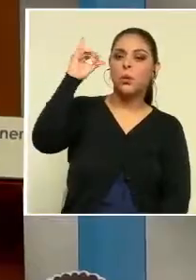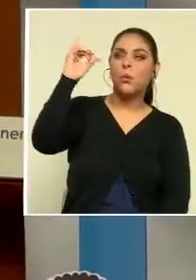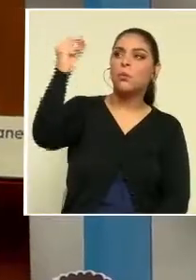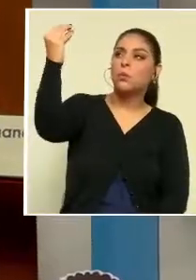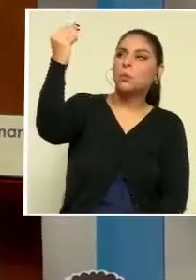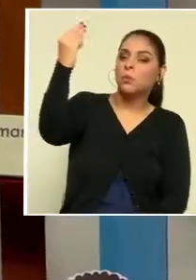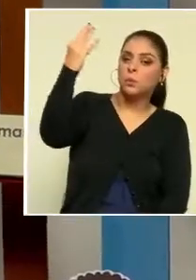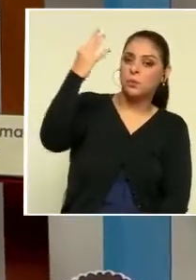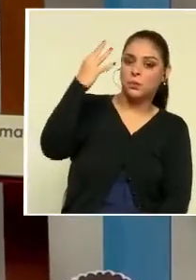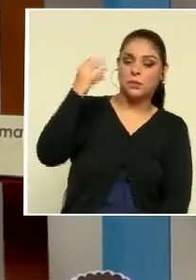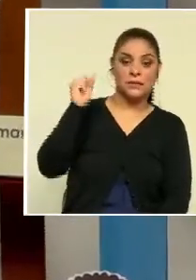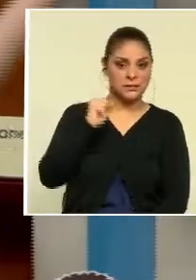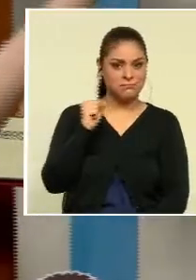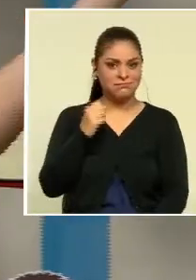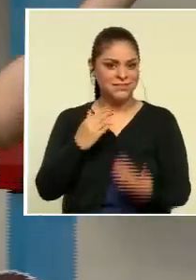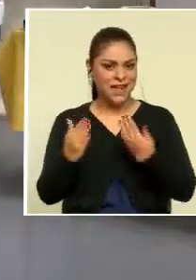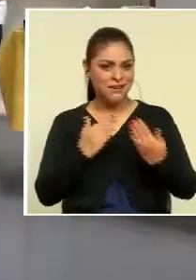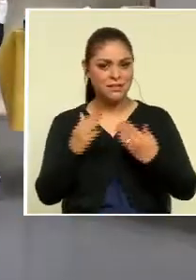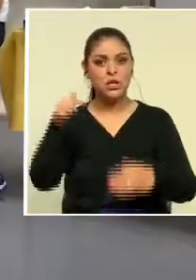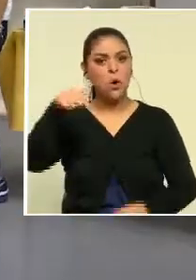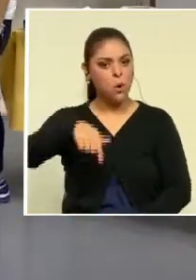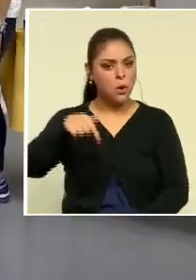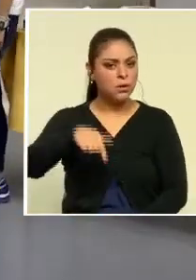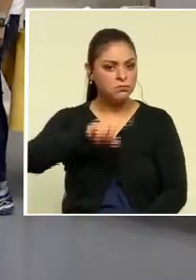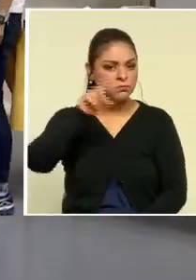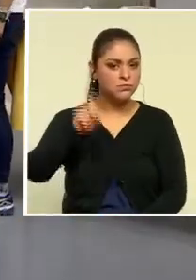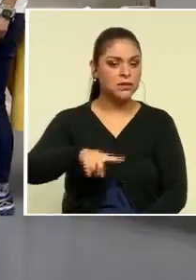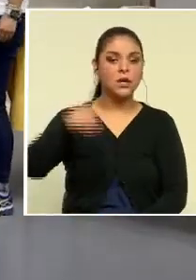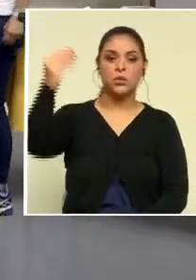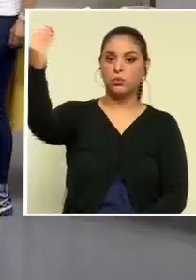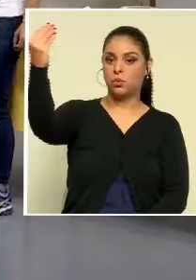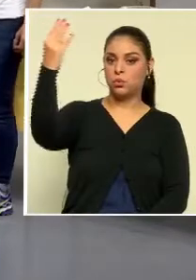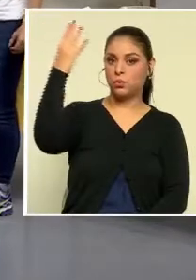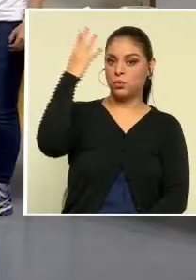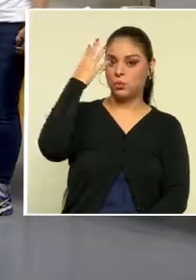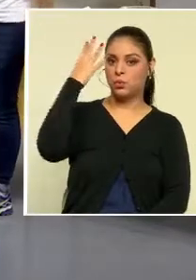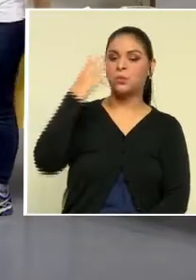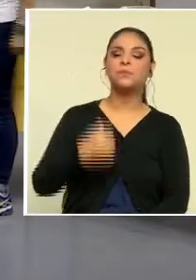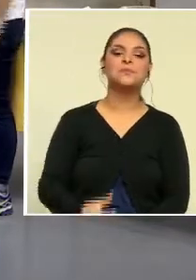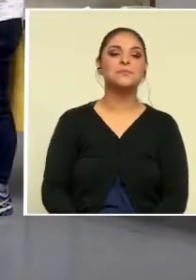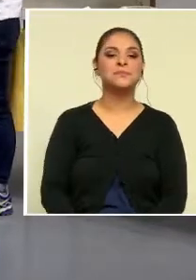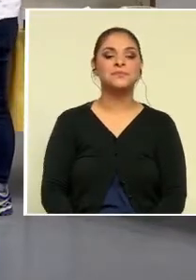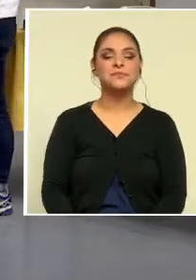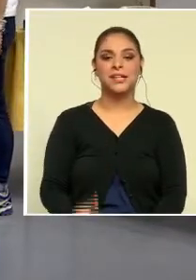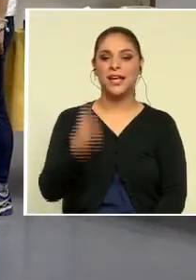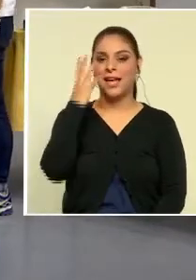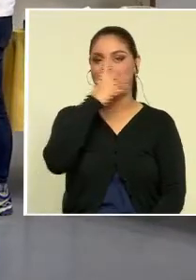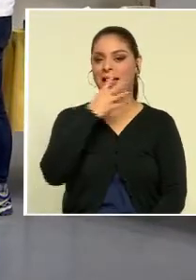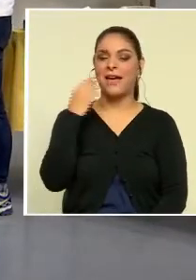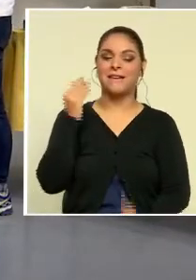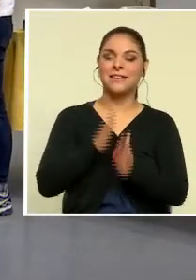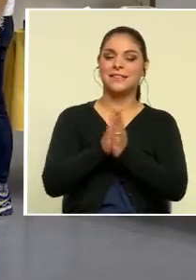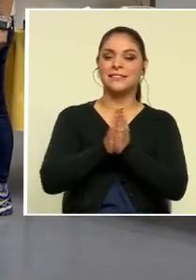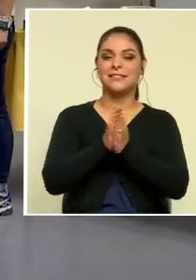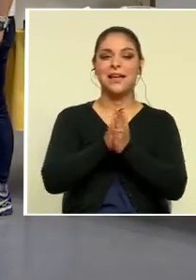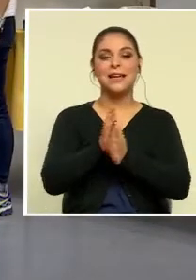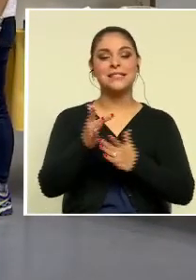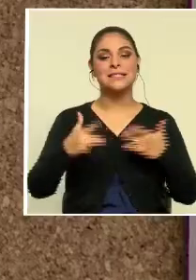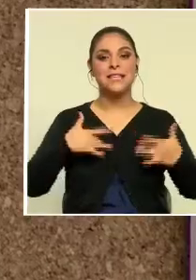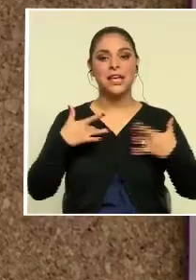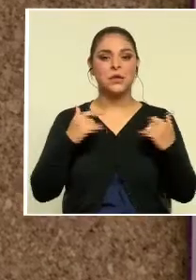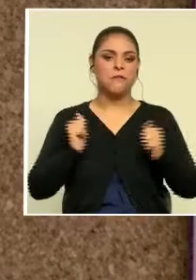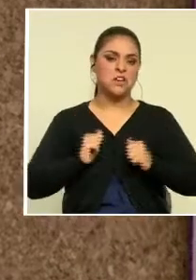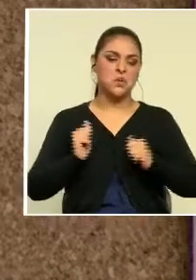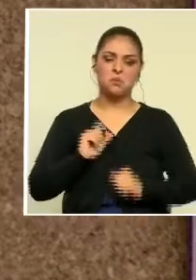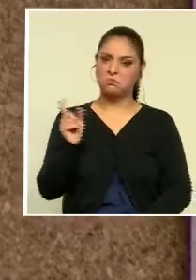salvo y si unos rayitos era que entonces hoy está soleado y hoy nos sentimos tanto frío